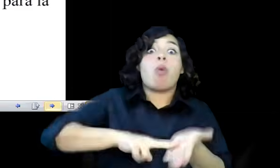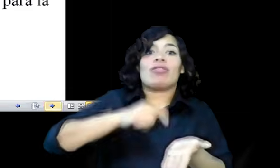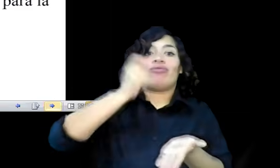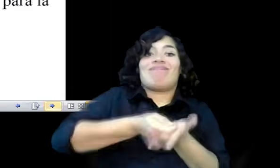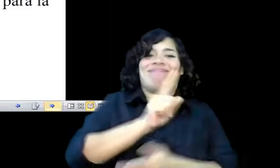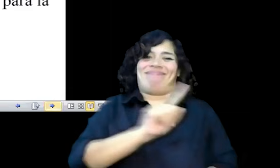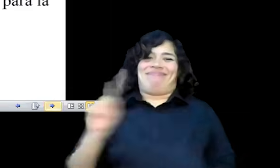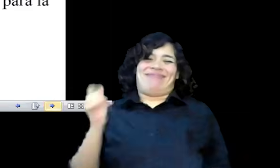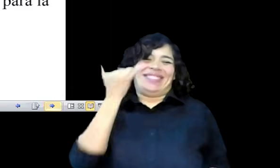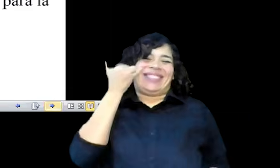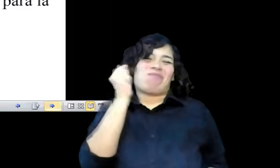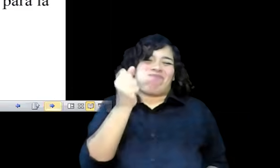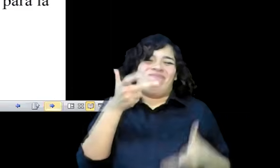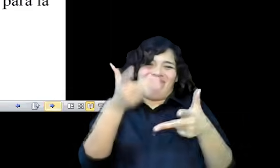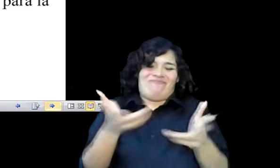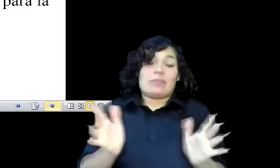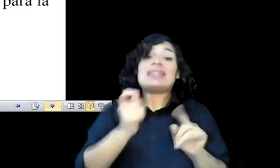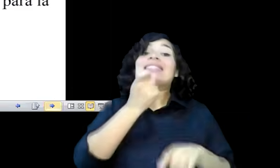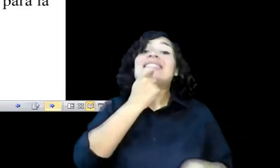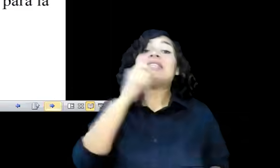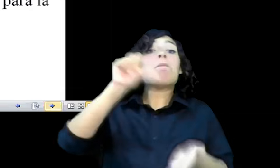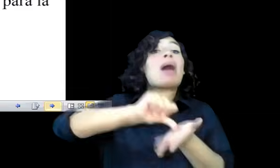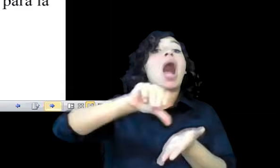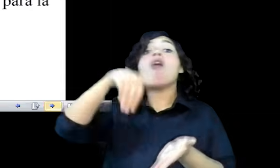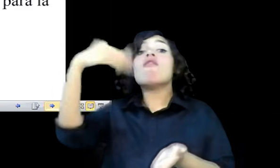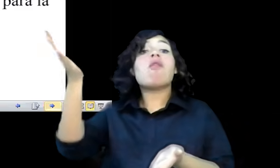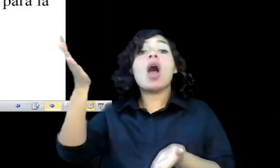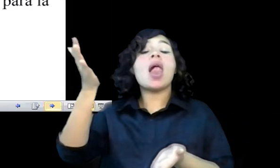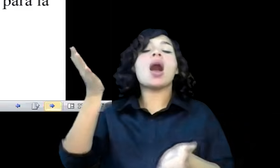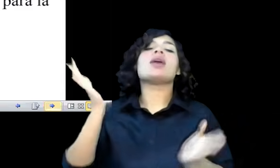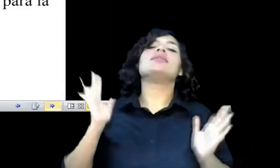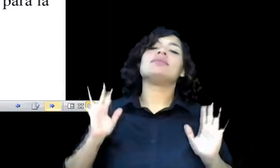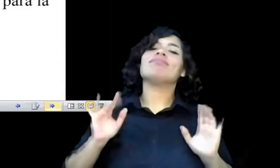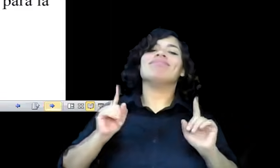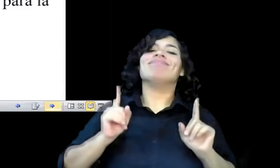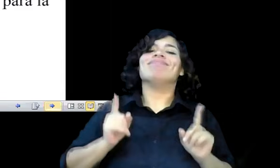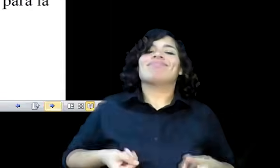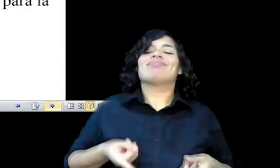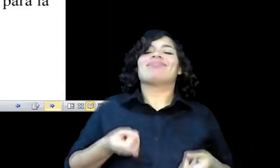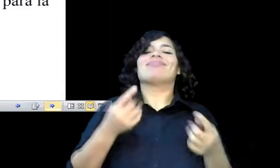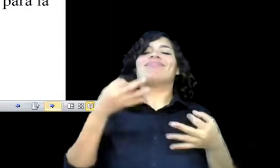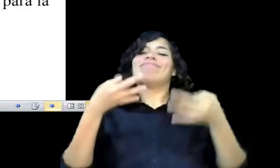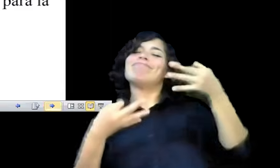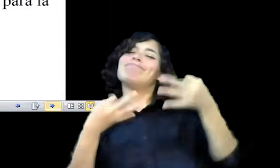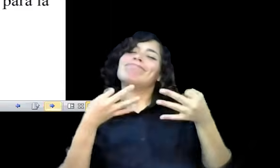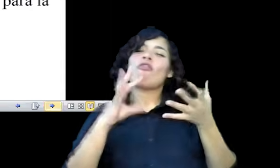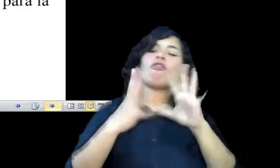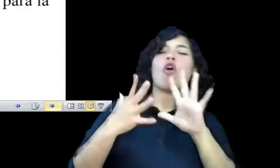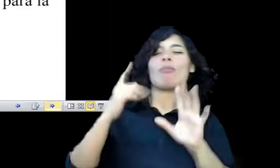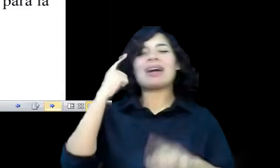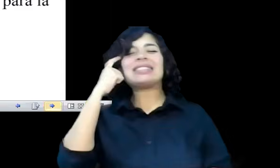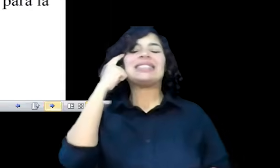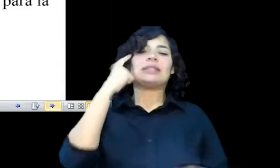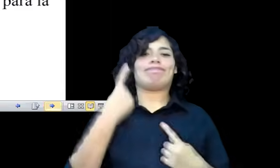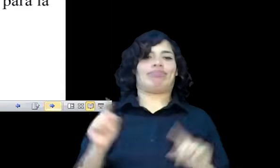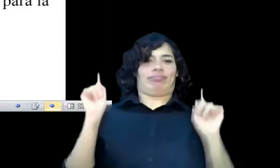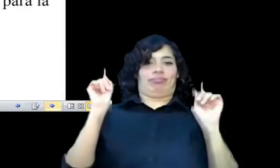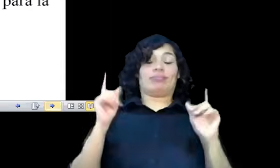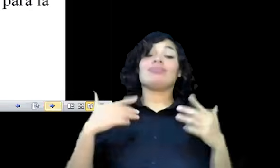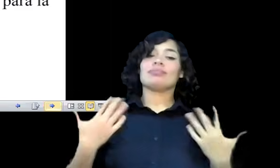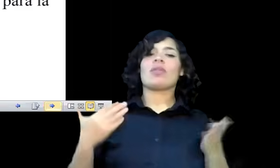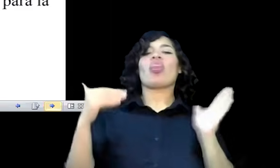exento. Y si está situado en el exterior, ¿sí? Va a tener una evaluación distinta. Entonces vamos a